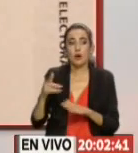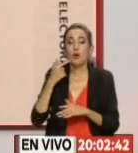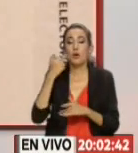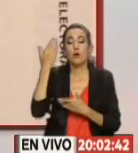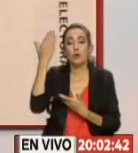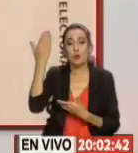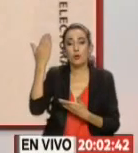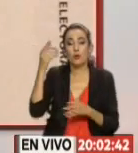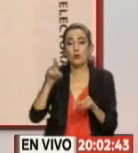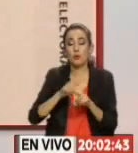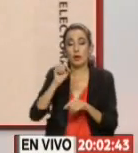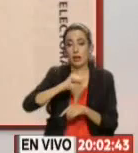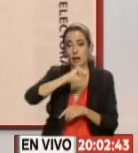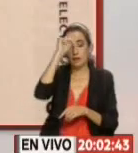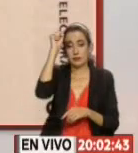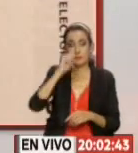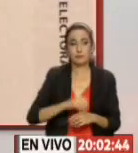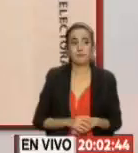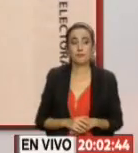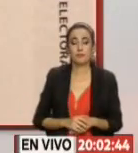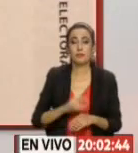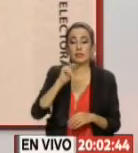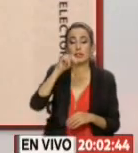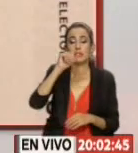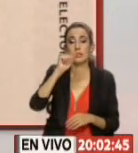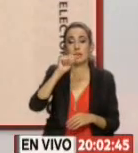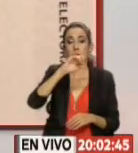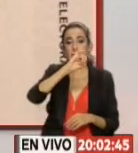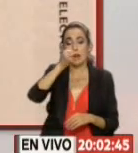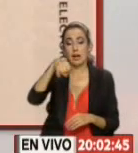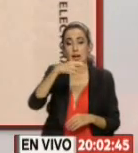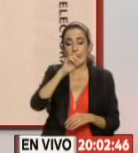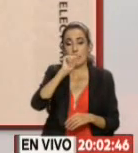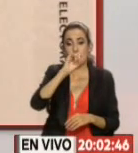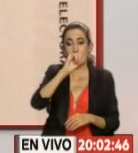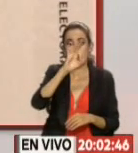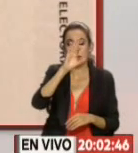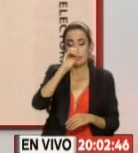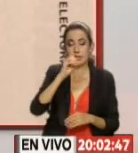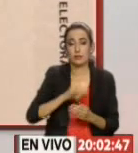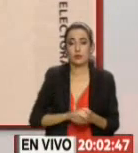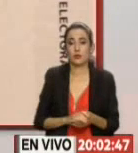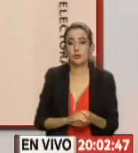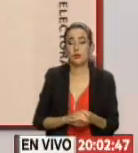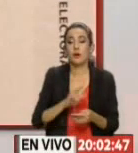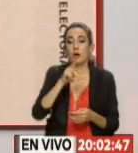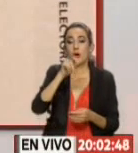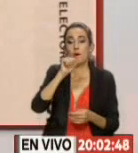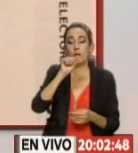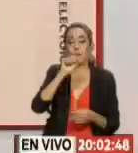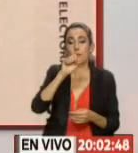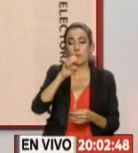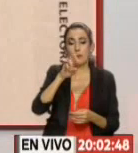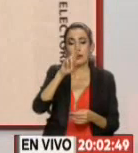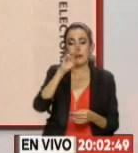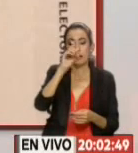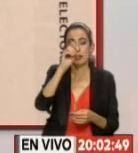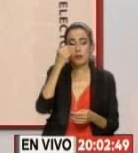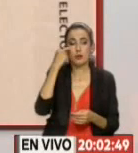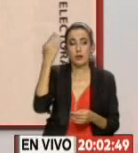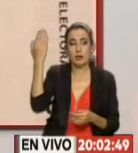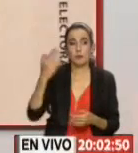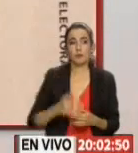Francisco Azán obtiene la alcaldía. En Naranjito lo hace Cristian Boris Suárez, mientras que en Pedro Carbo, Javier Martino